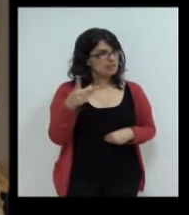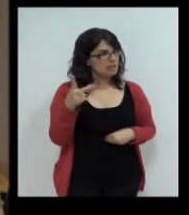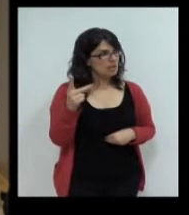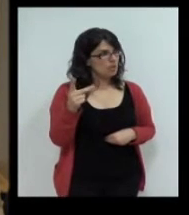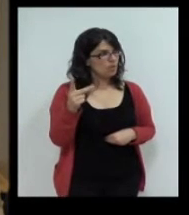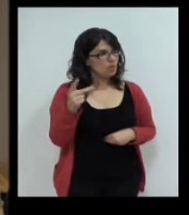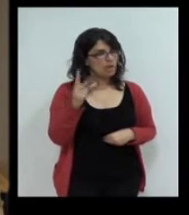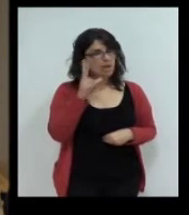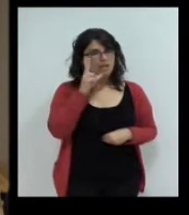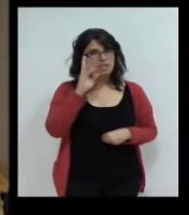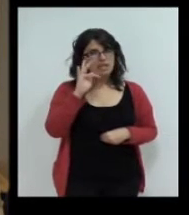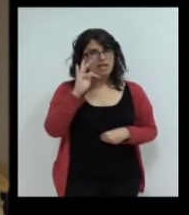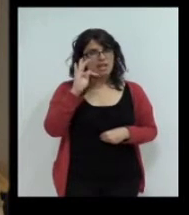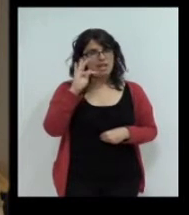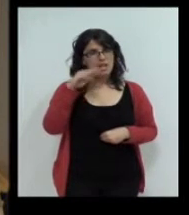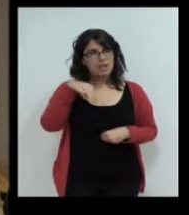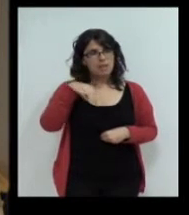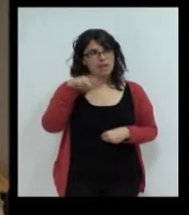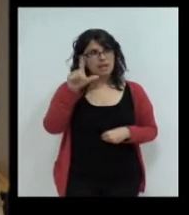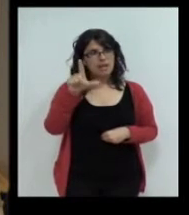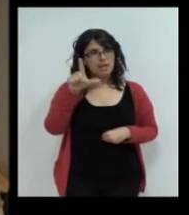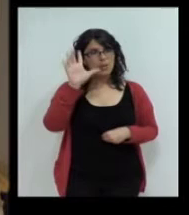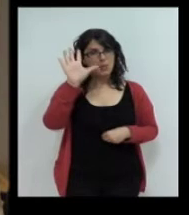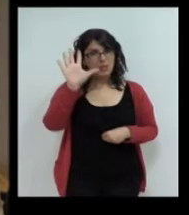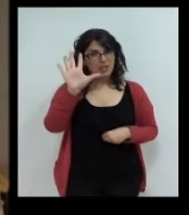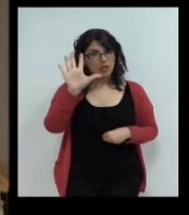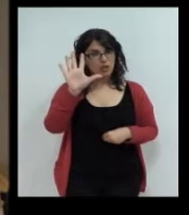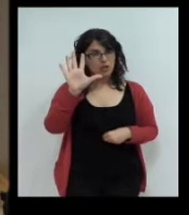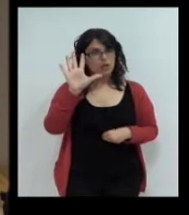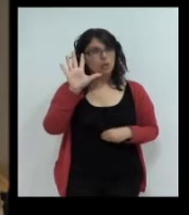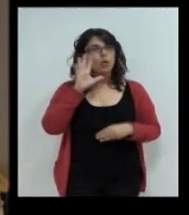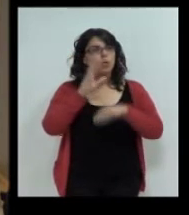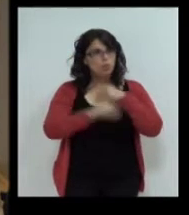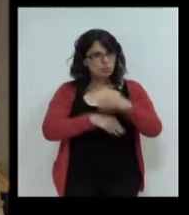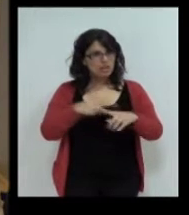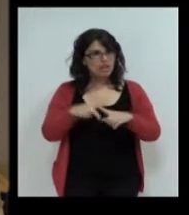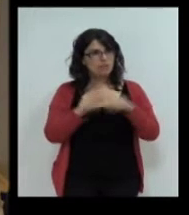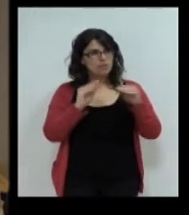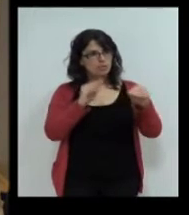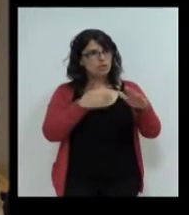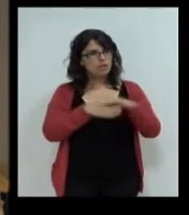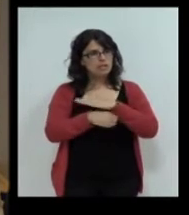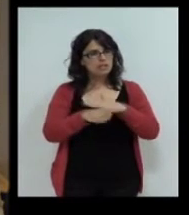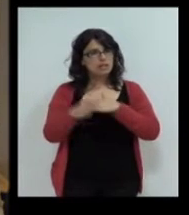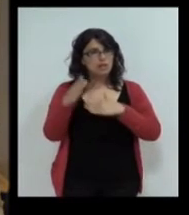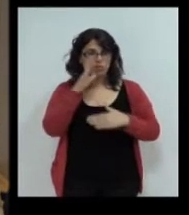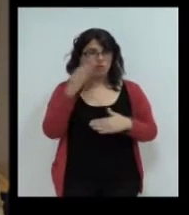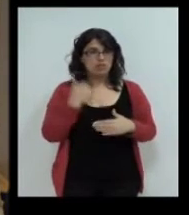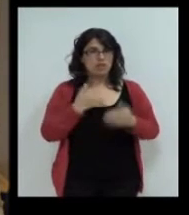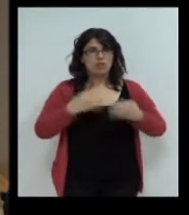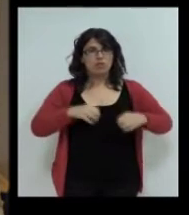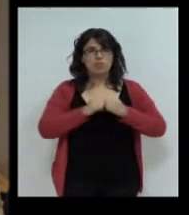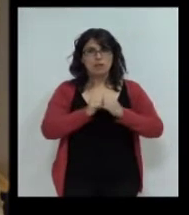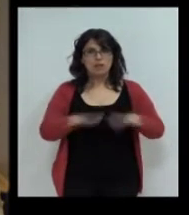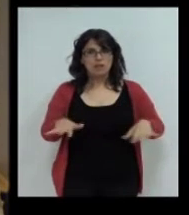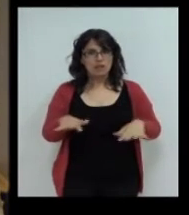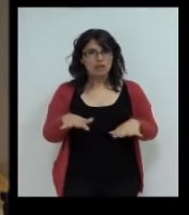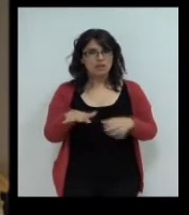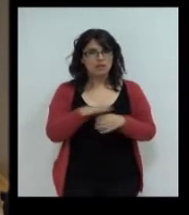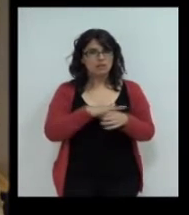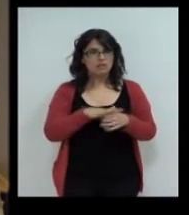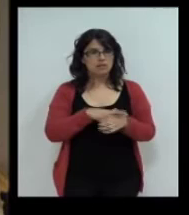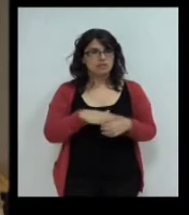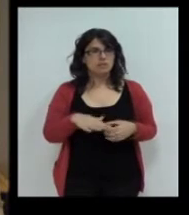en HTML5, pues usaría las herramientas de accesibilidad de HTML5 que están normalizadas y que es un entorno potentísimo, además